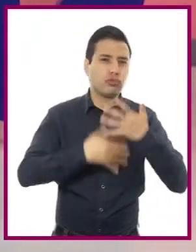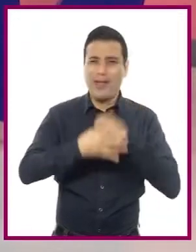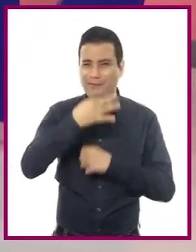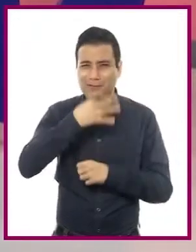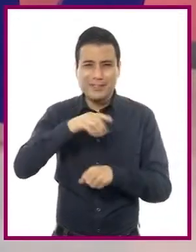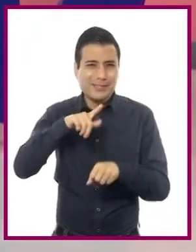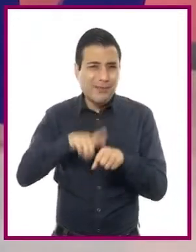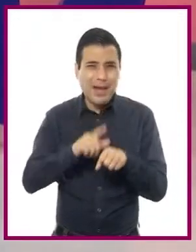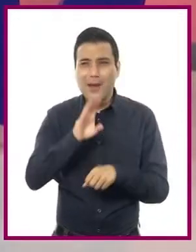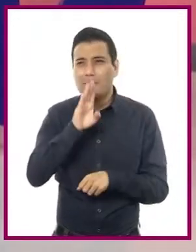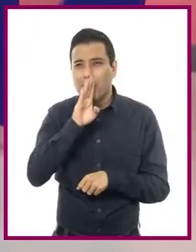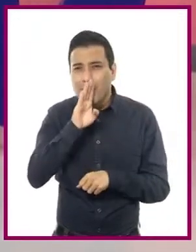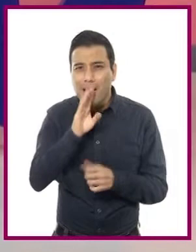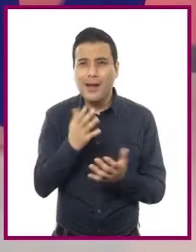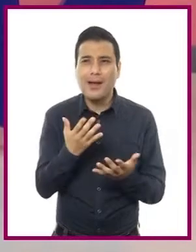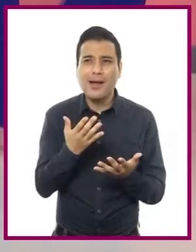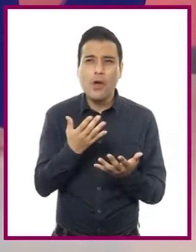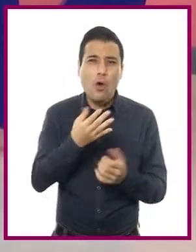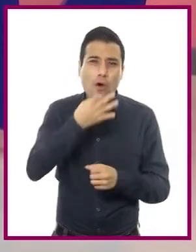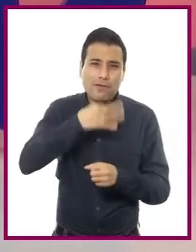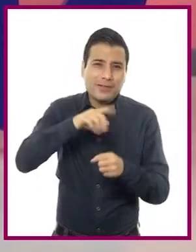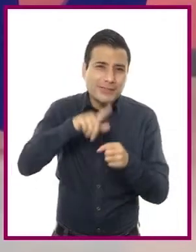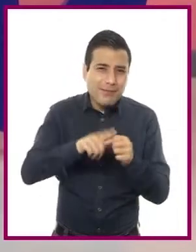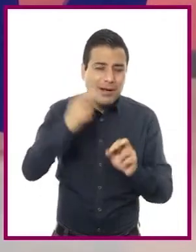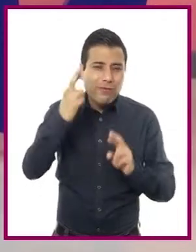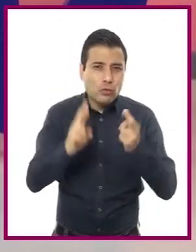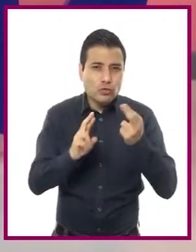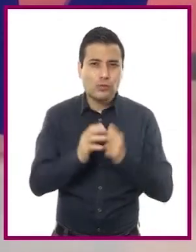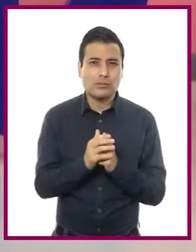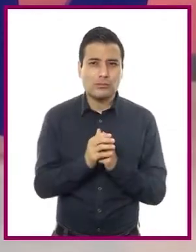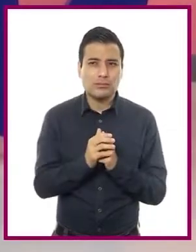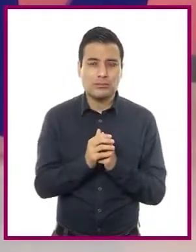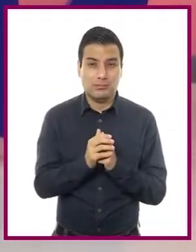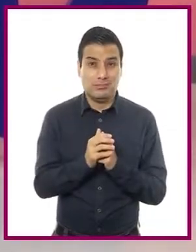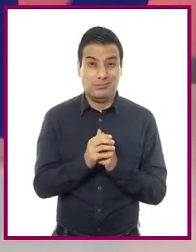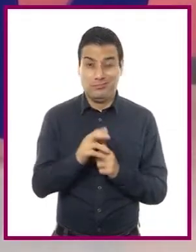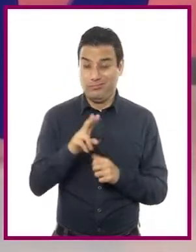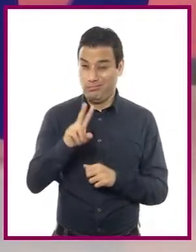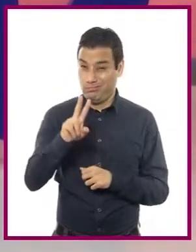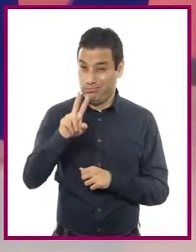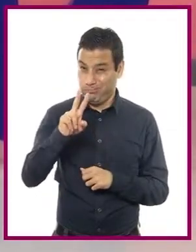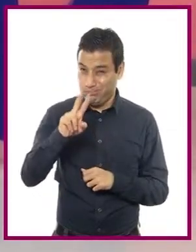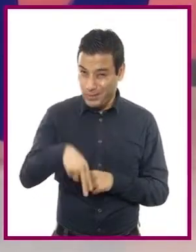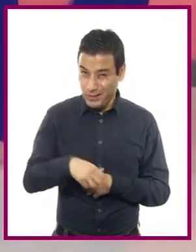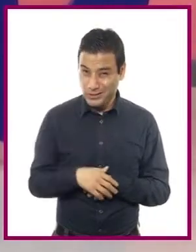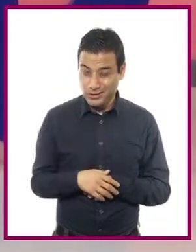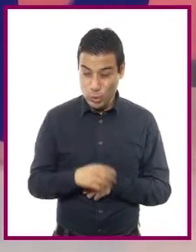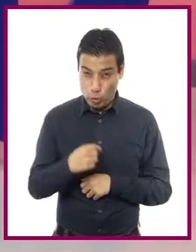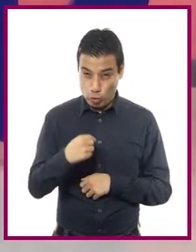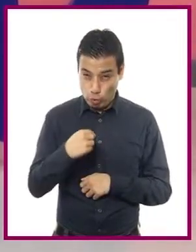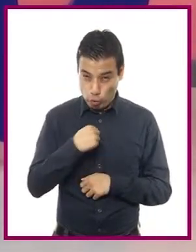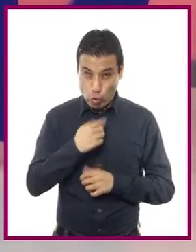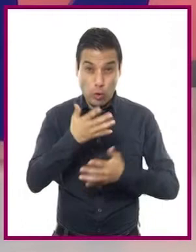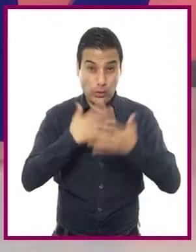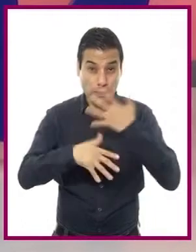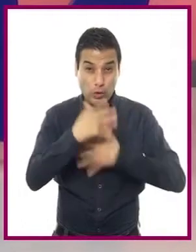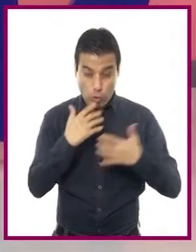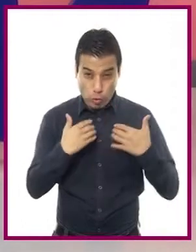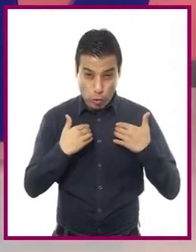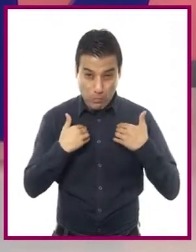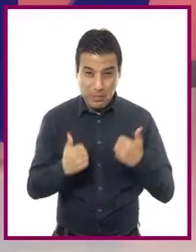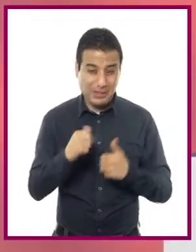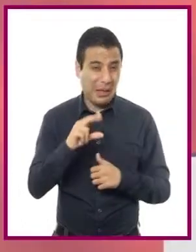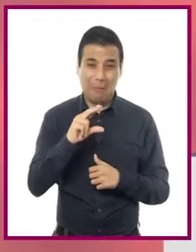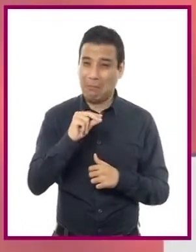Día de las Madres hasta la Revolución. La verdad, pocas veces comprendí el significado de lo que decíamos.